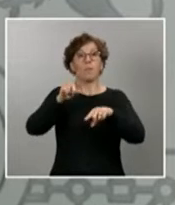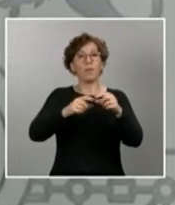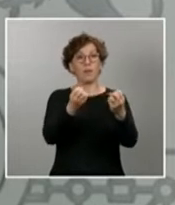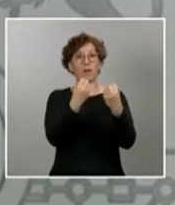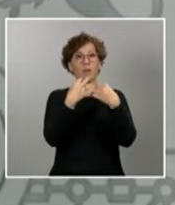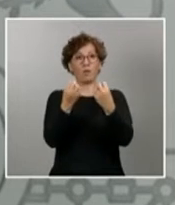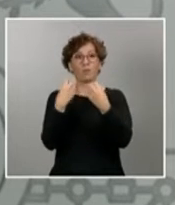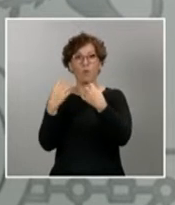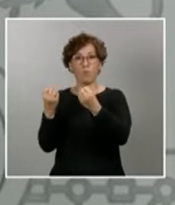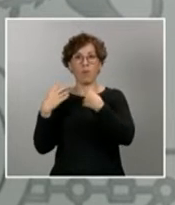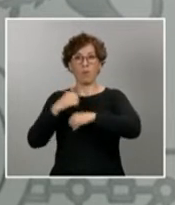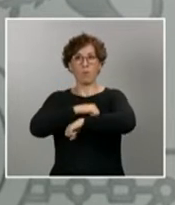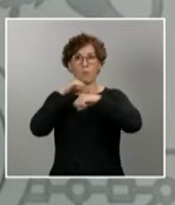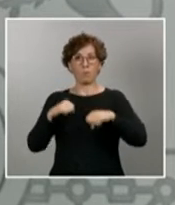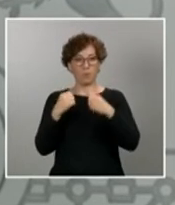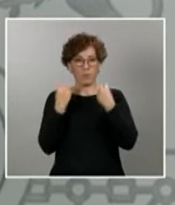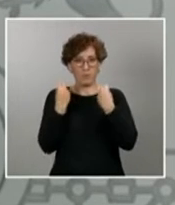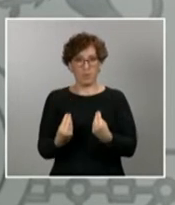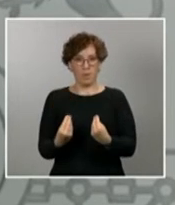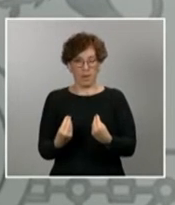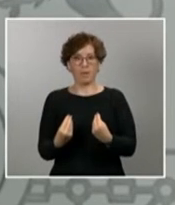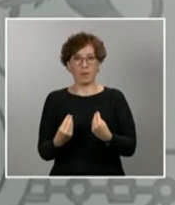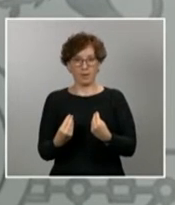días, pero realmente es lo que